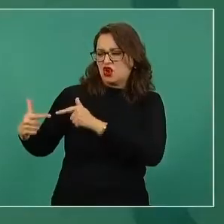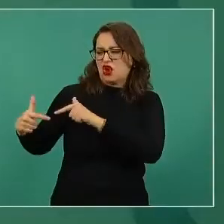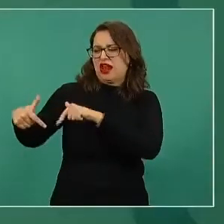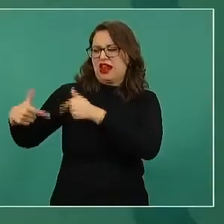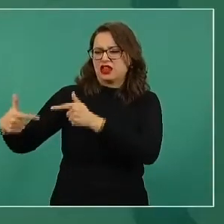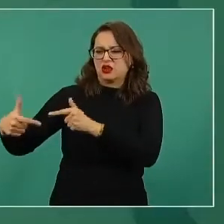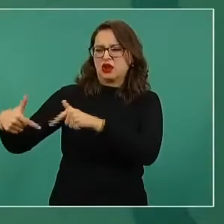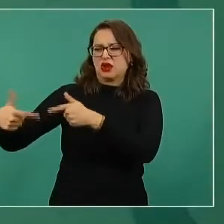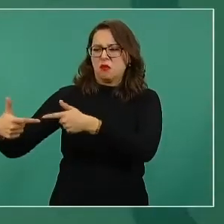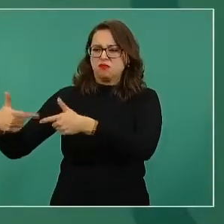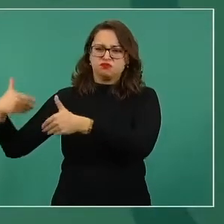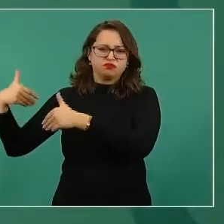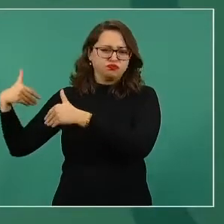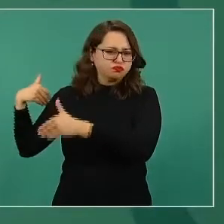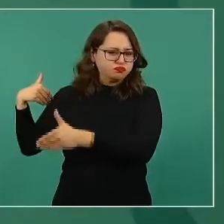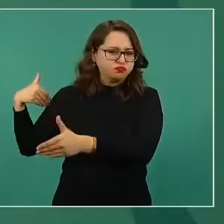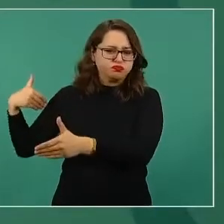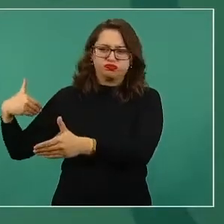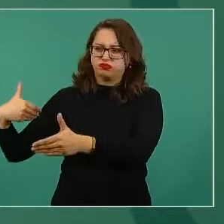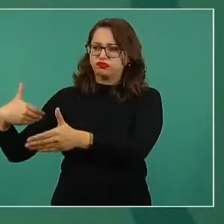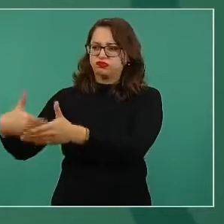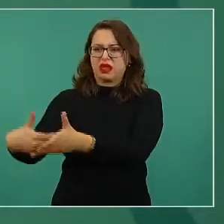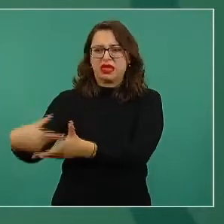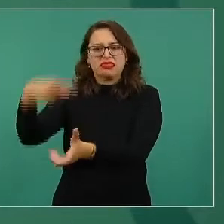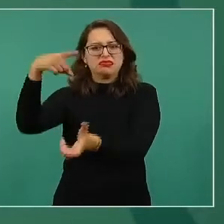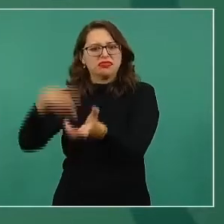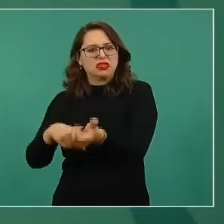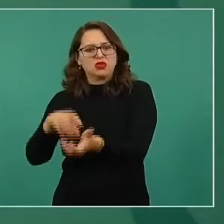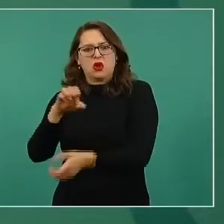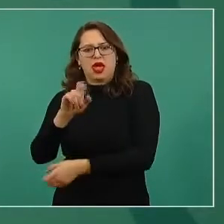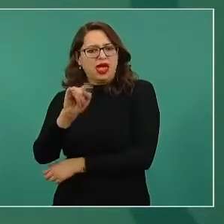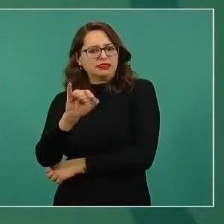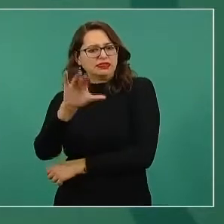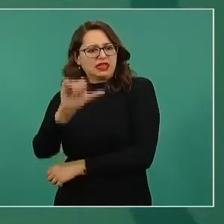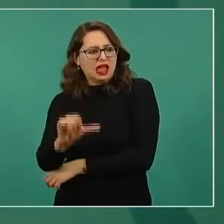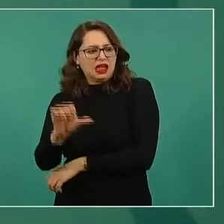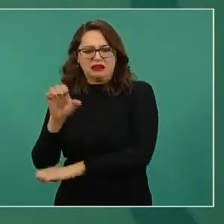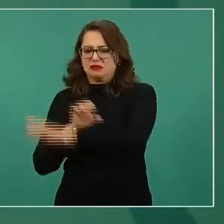empresarios. Hay una ética empresarial de por medio.